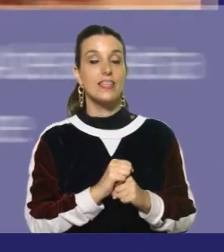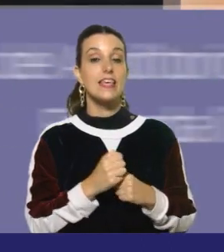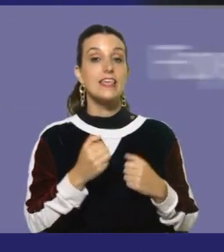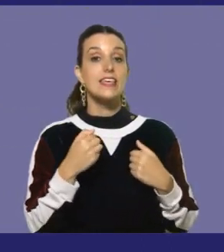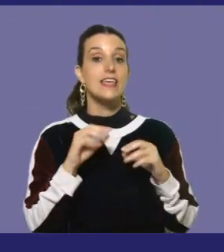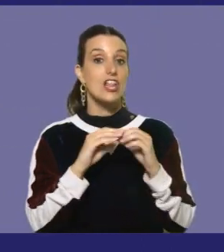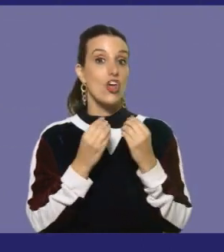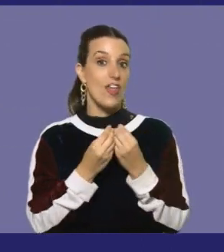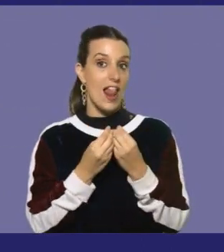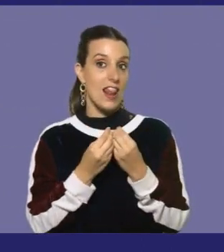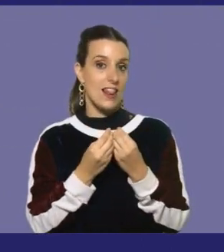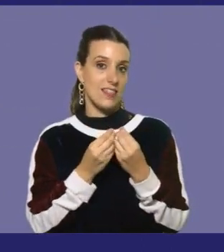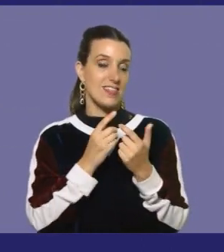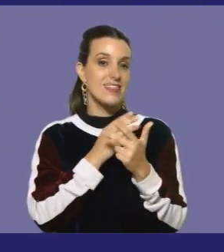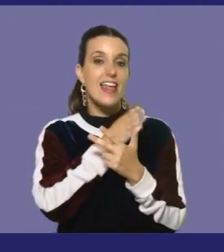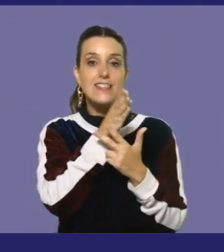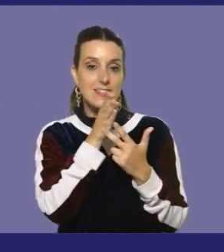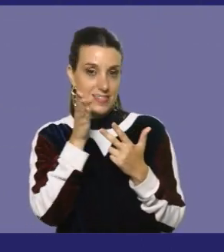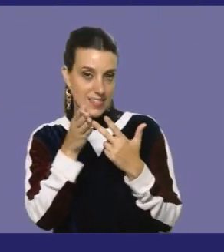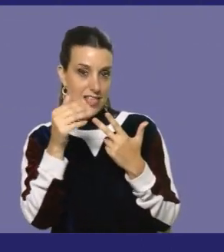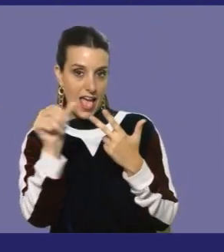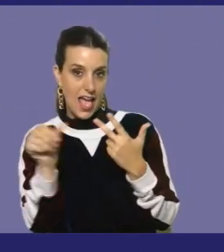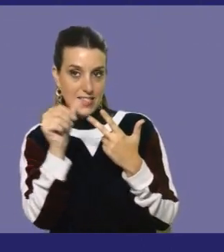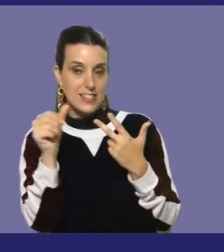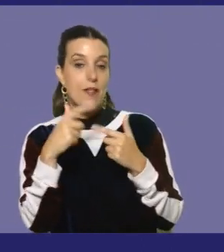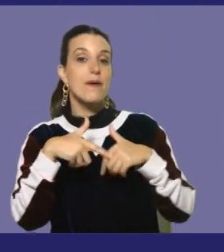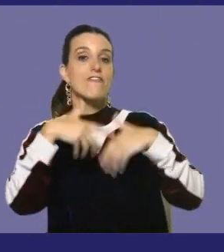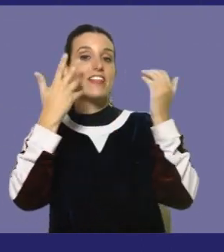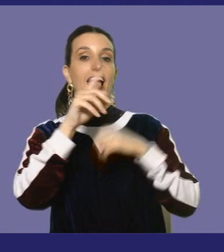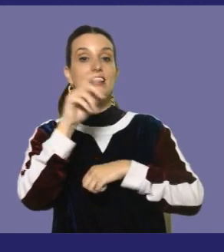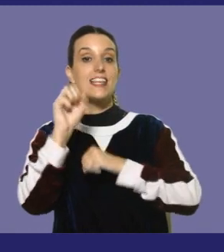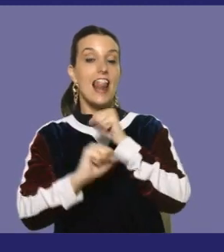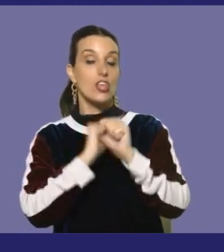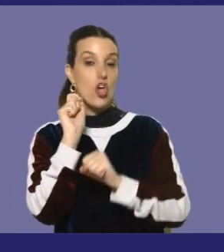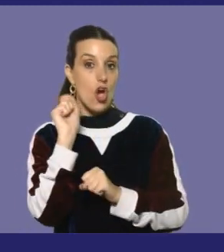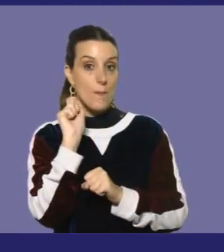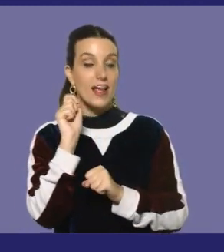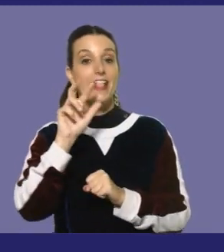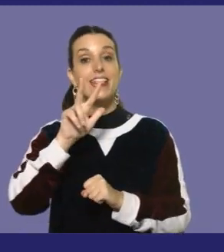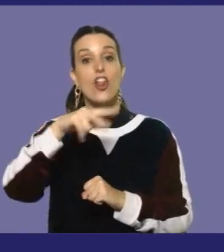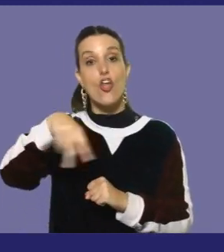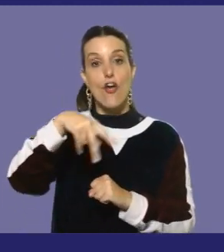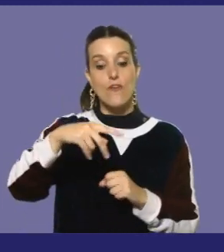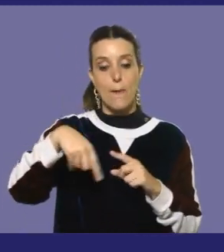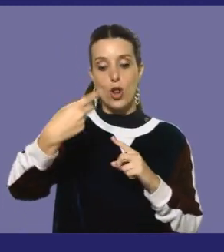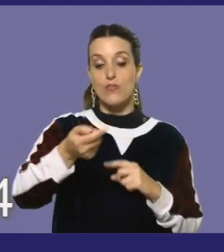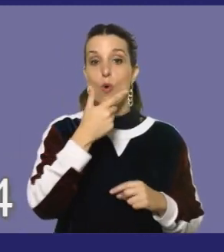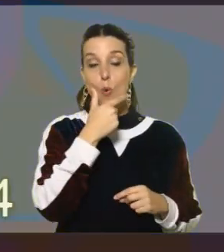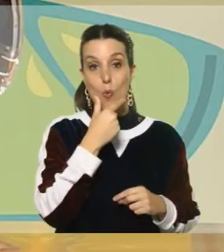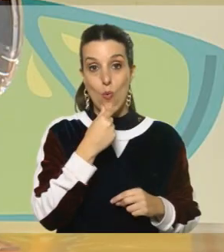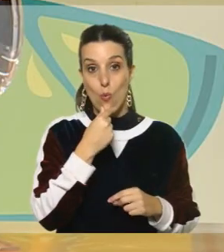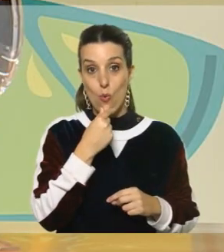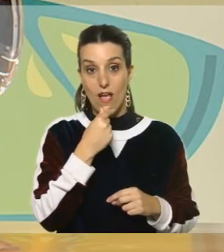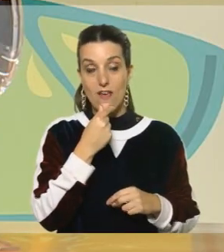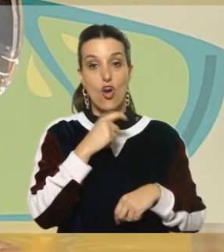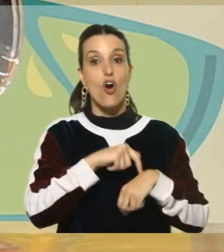tres invitaciones que ya aprovechamos a hacer, festejando el centenario, el 3 de noviembre, el próximo jueves, sí, 3